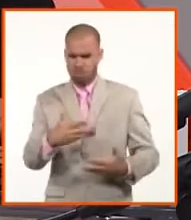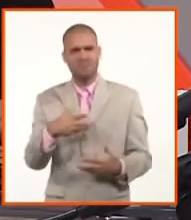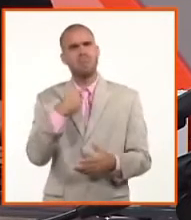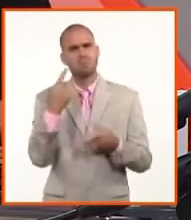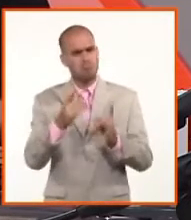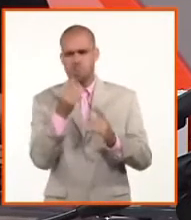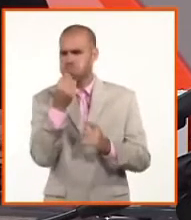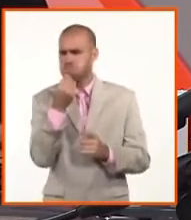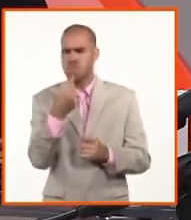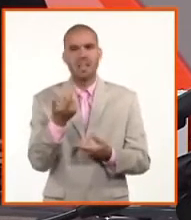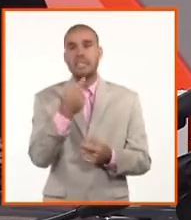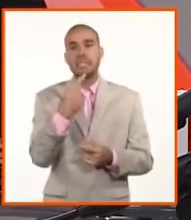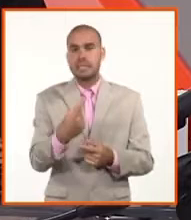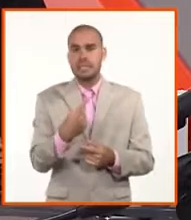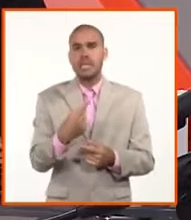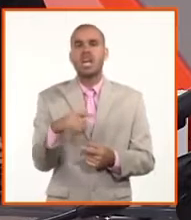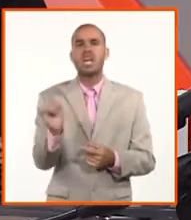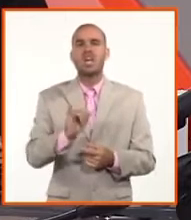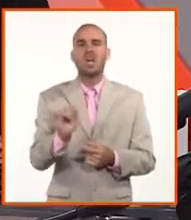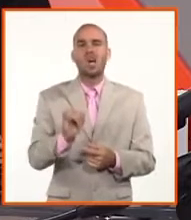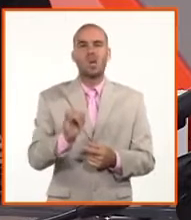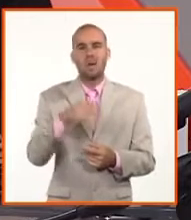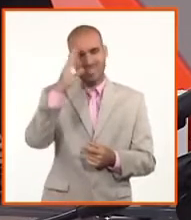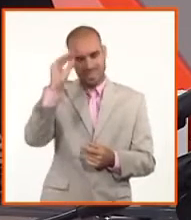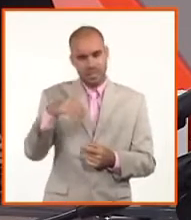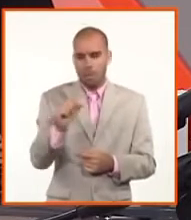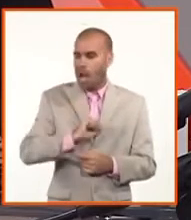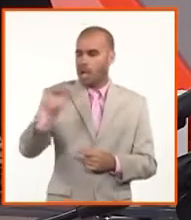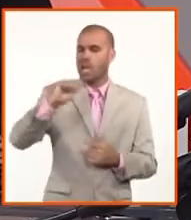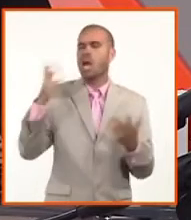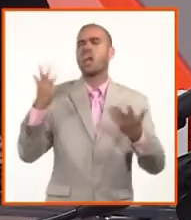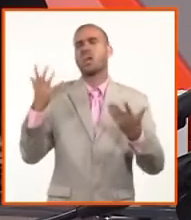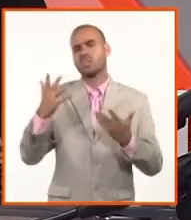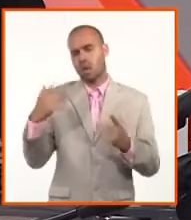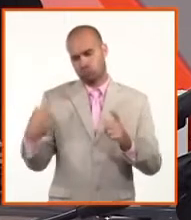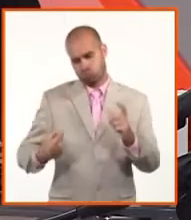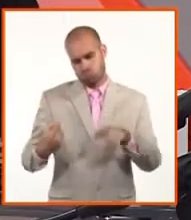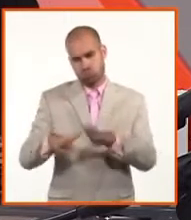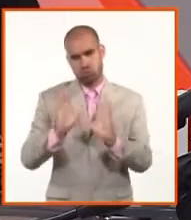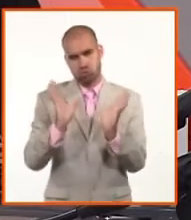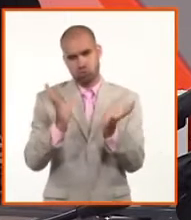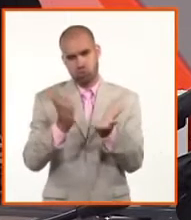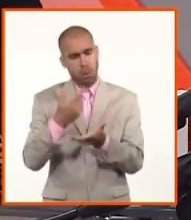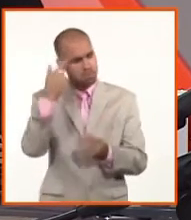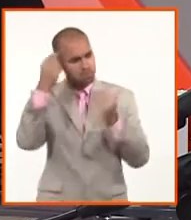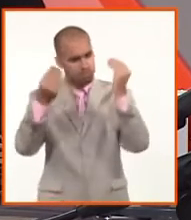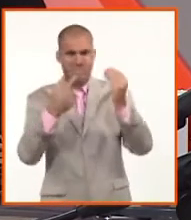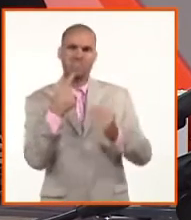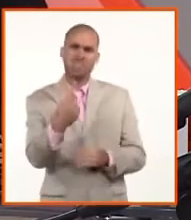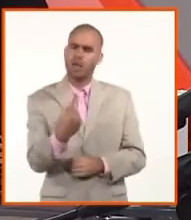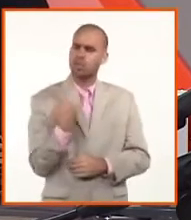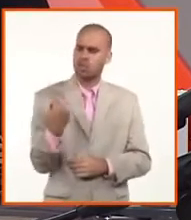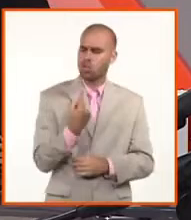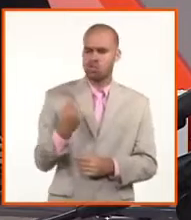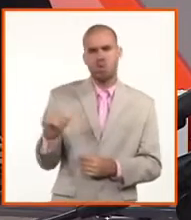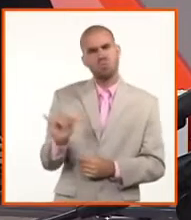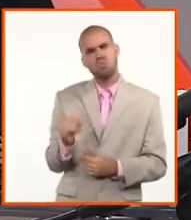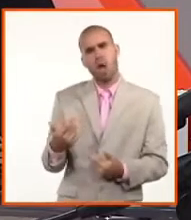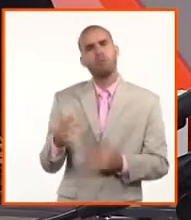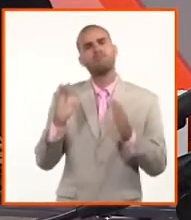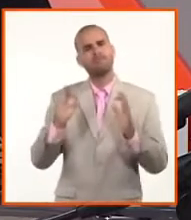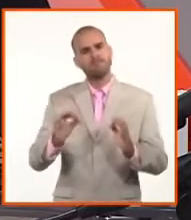el apetito se pierde y el ala gana a la garra. Pensando en Rodó, podemos decir que somos genuinos hijos de